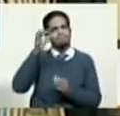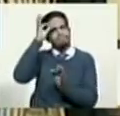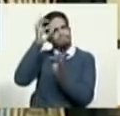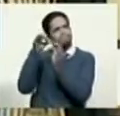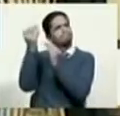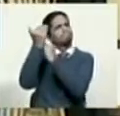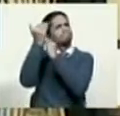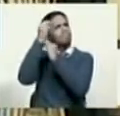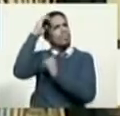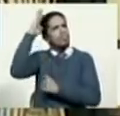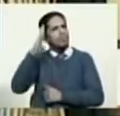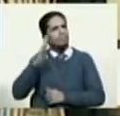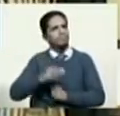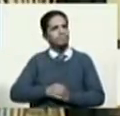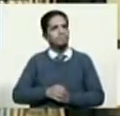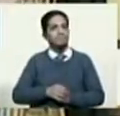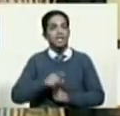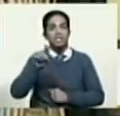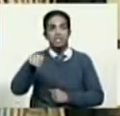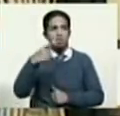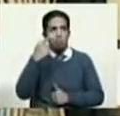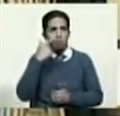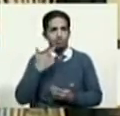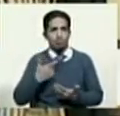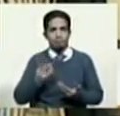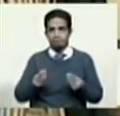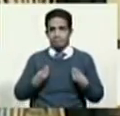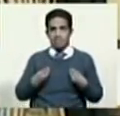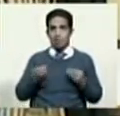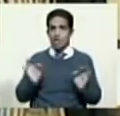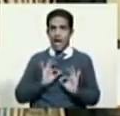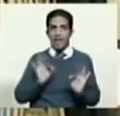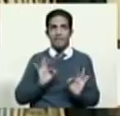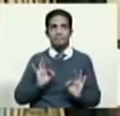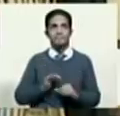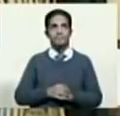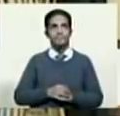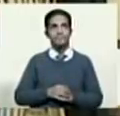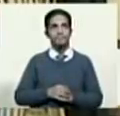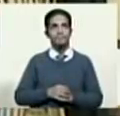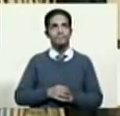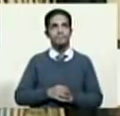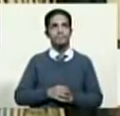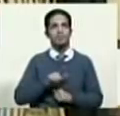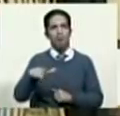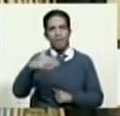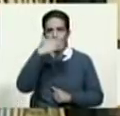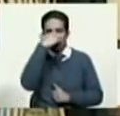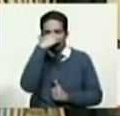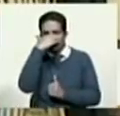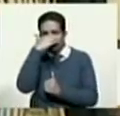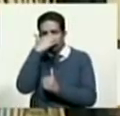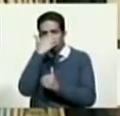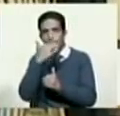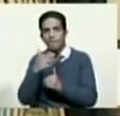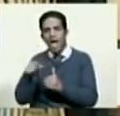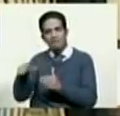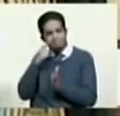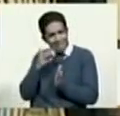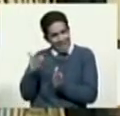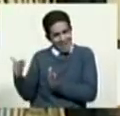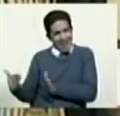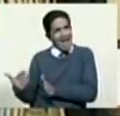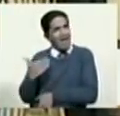Dios. Si no, no hubiera sobrevivido todo. Tener un topo al lado. Al ladito, al lado, al